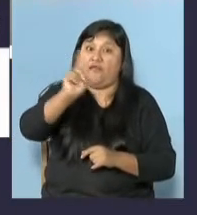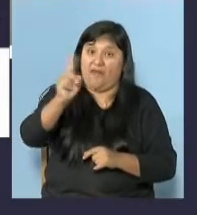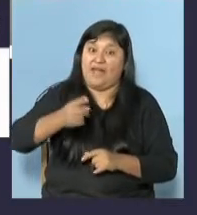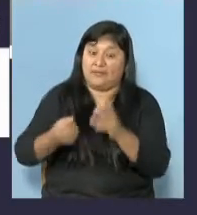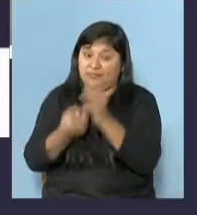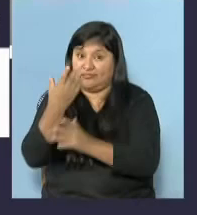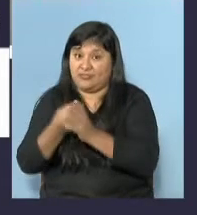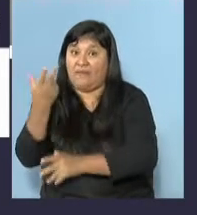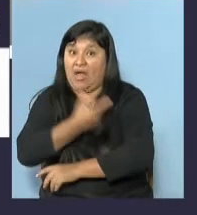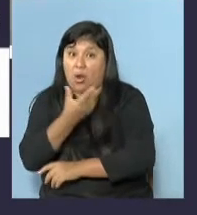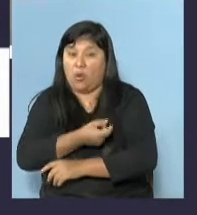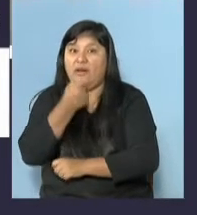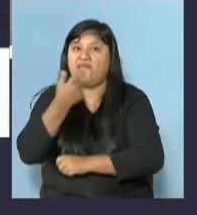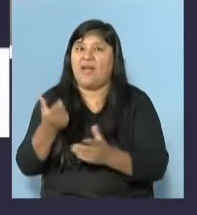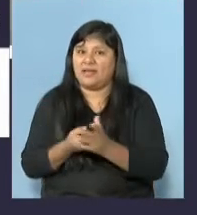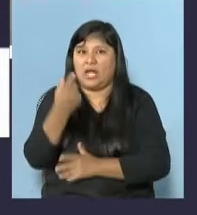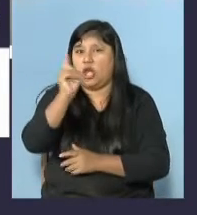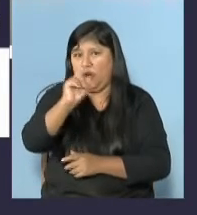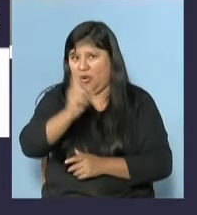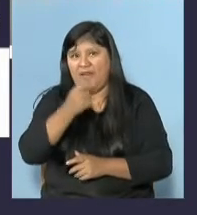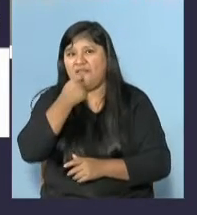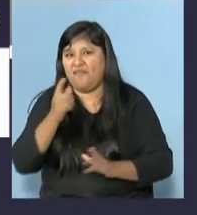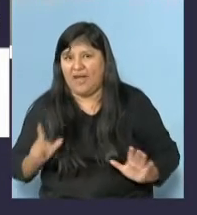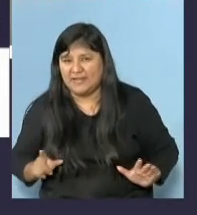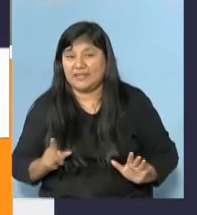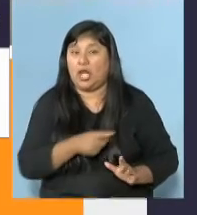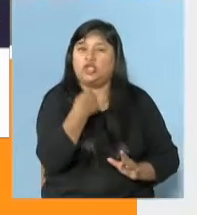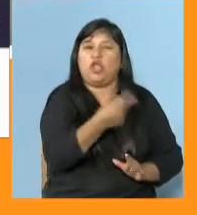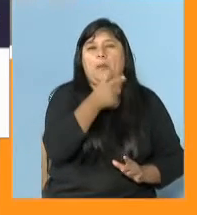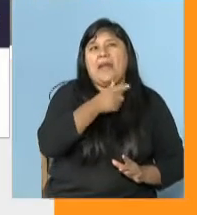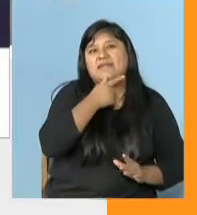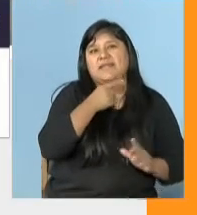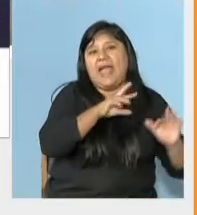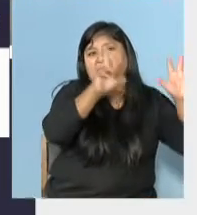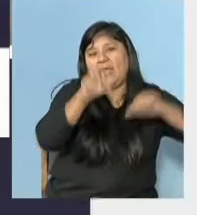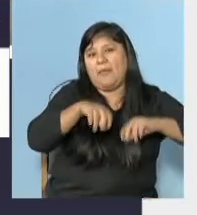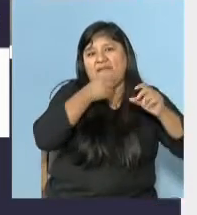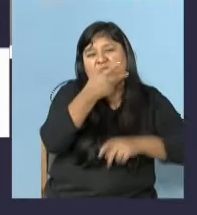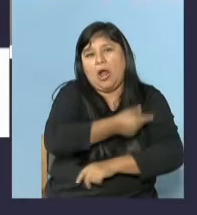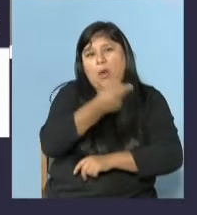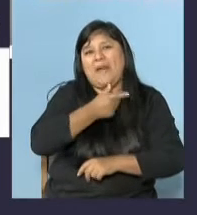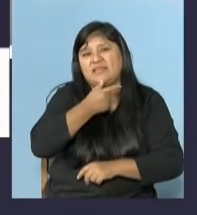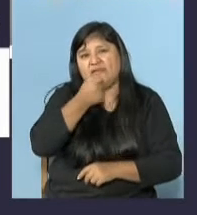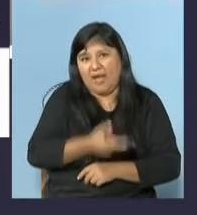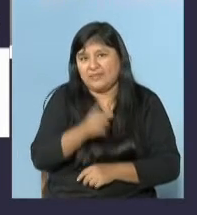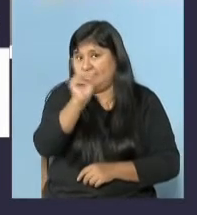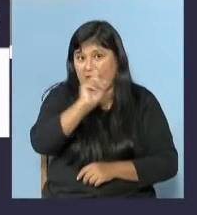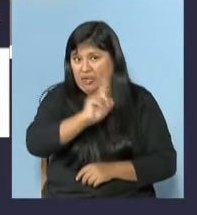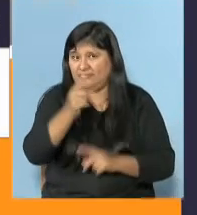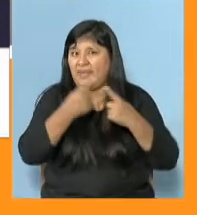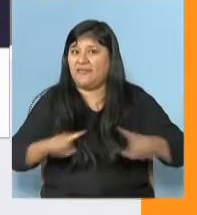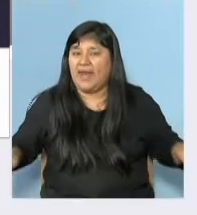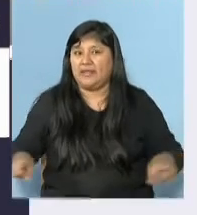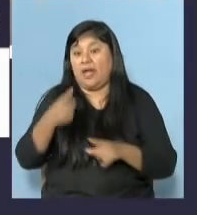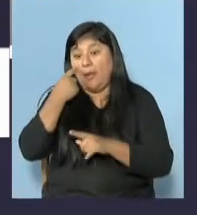parece que se acostumbró a hablar de vacunas y que fuera algo sencillo, pero realmente no lo es. Esperamos que si todo sale bien, todos los controles van